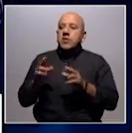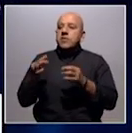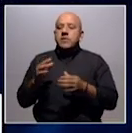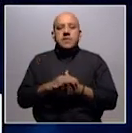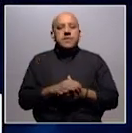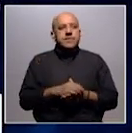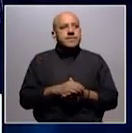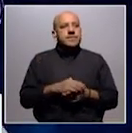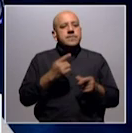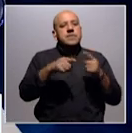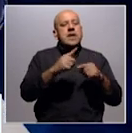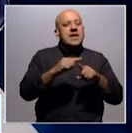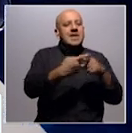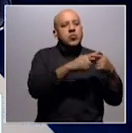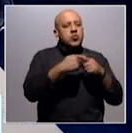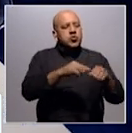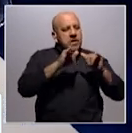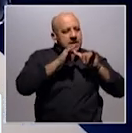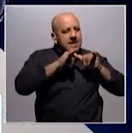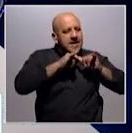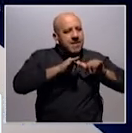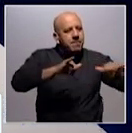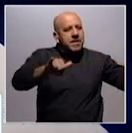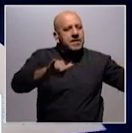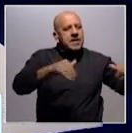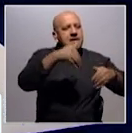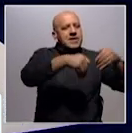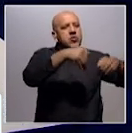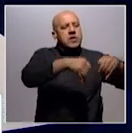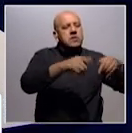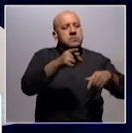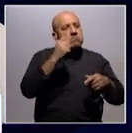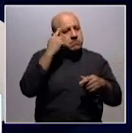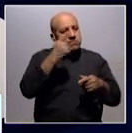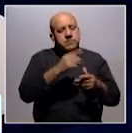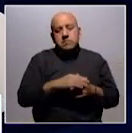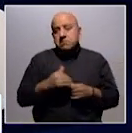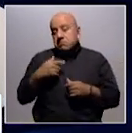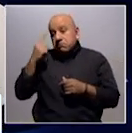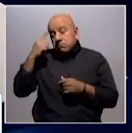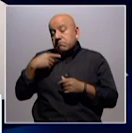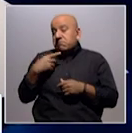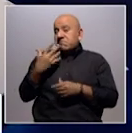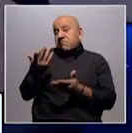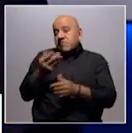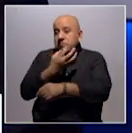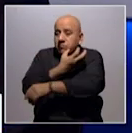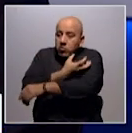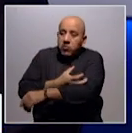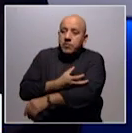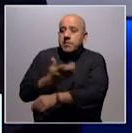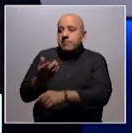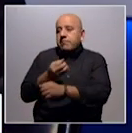la discusión educativa de la campaña electoral que vivimos hasta hace poco me pareció pobre no me pareció que apenas pasó